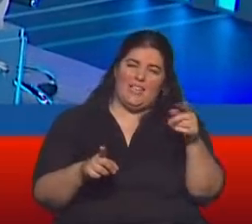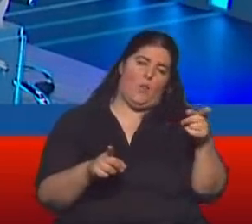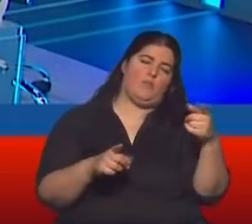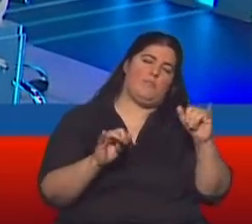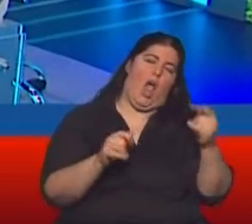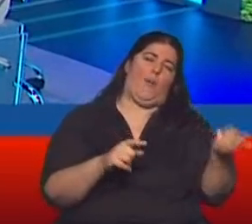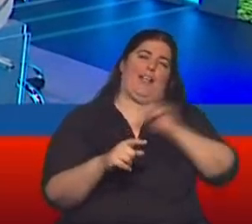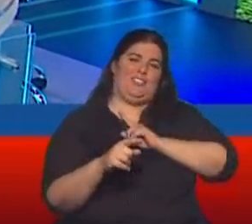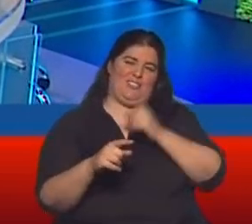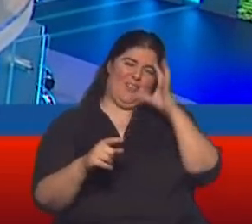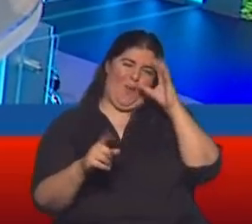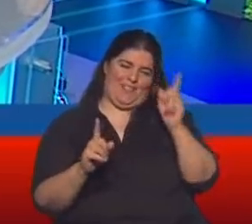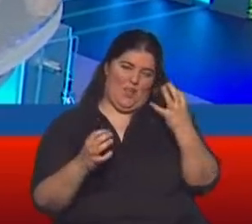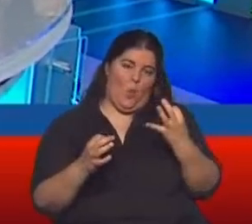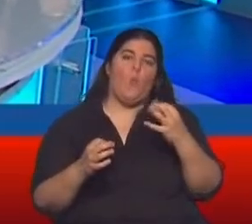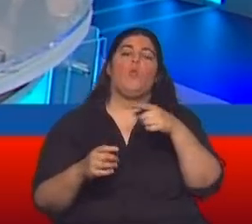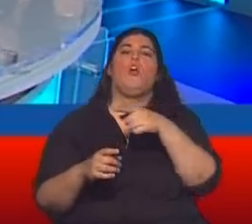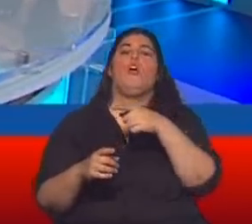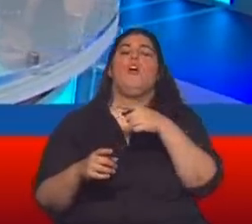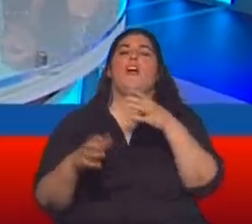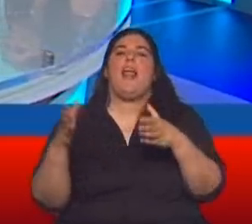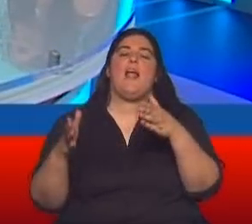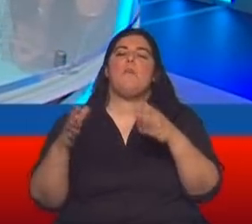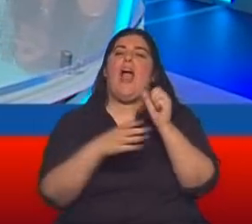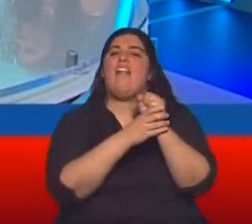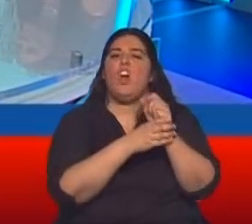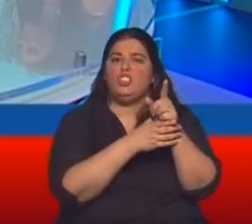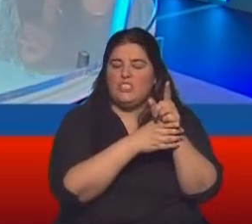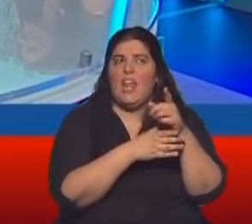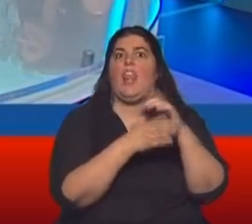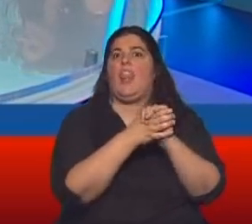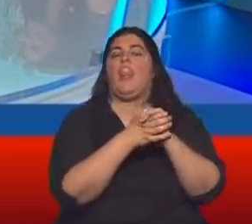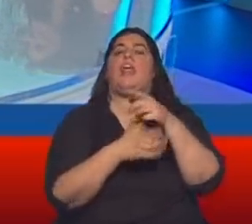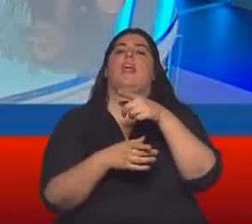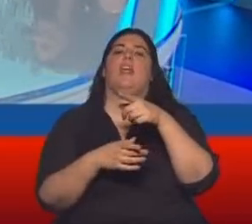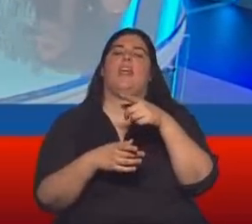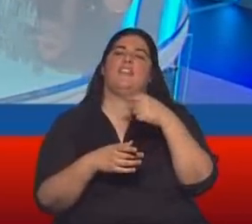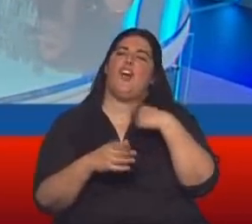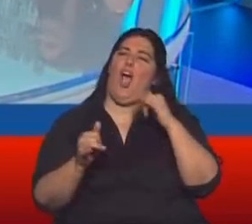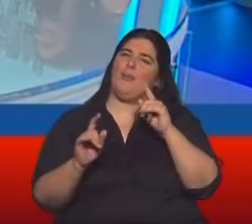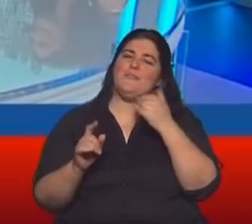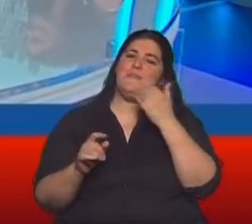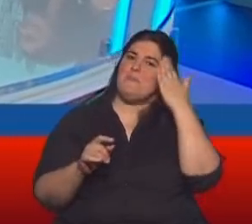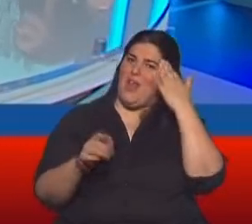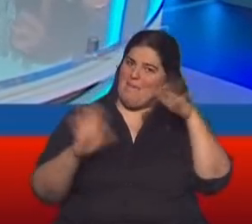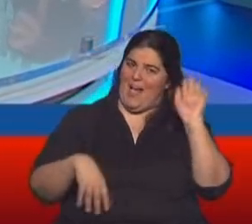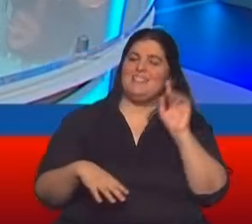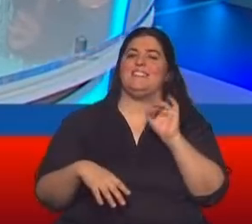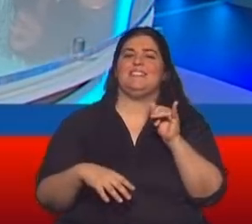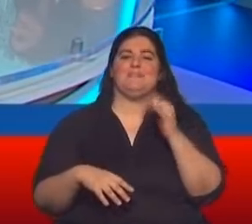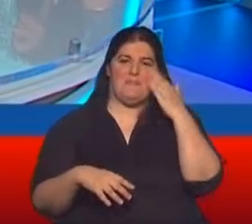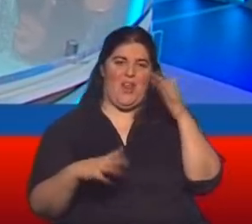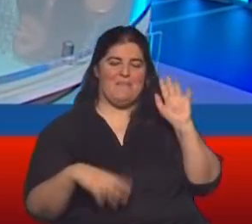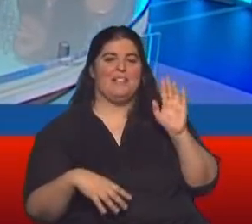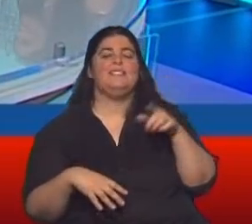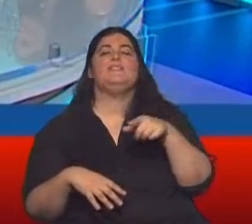seguramente se acuerda, del Consejo para la Consolidación de la Democracia de Alfonsín. Hubo Carlos Nino. Más memorioso que vos. Más memorioso. Carlos Nino en algún momento agitaba